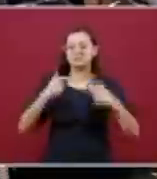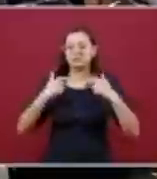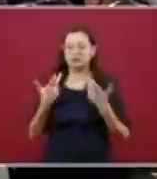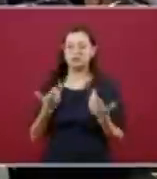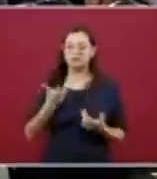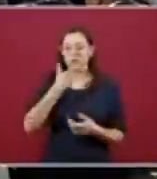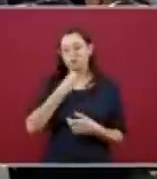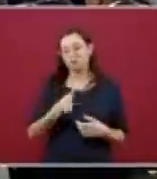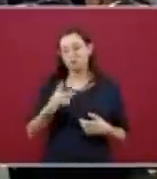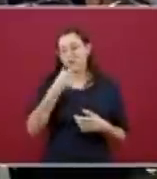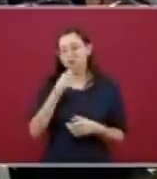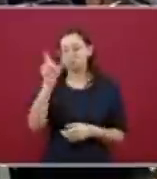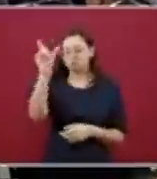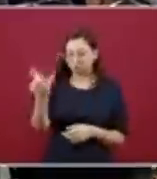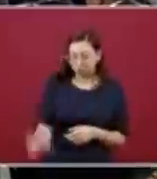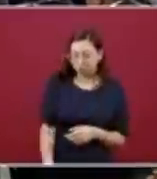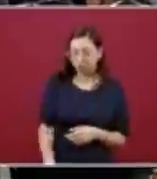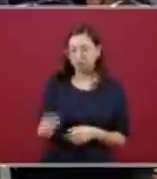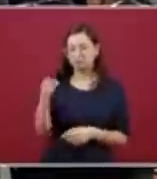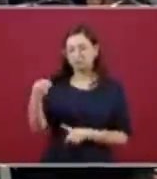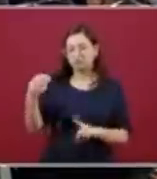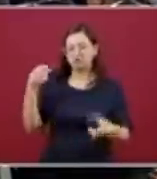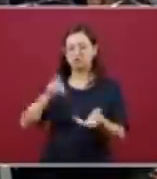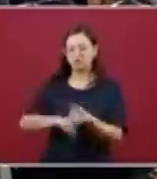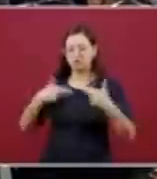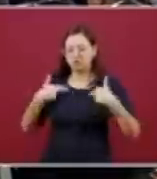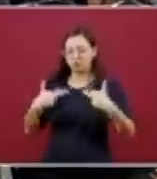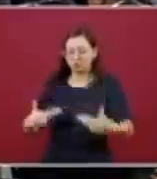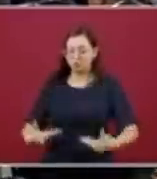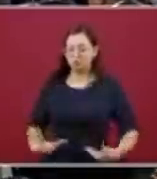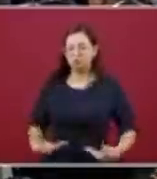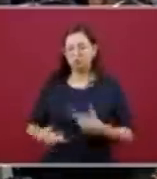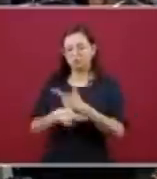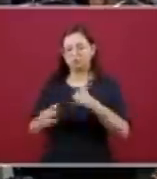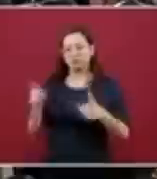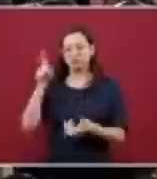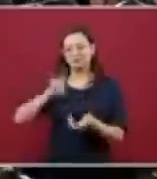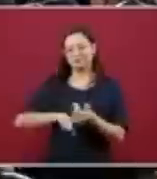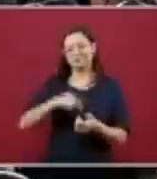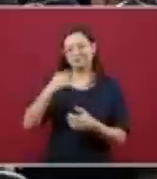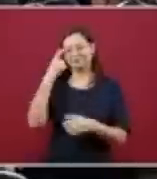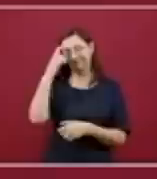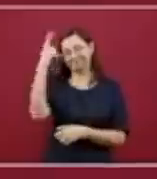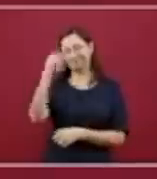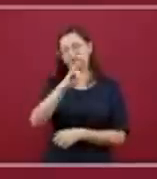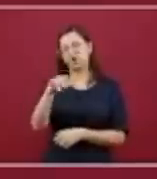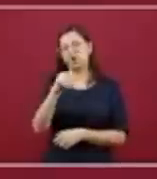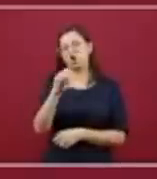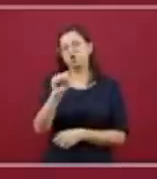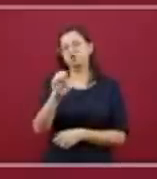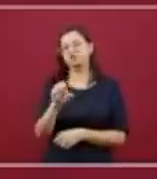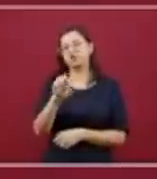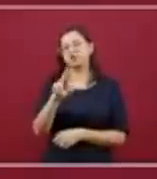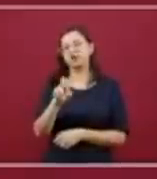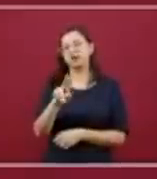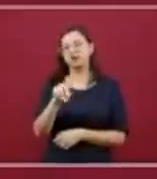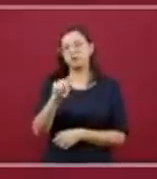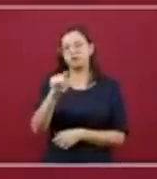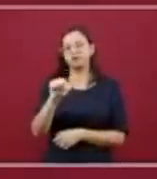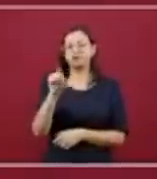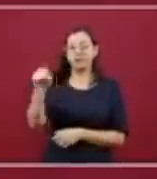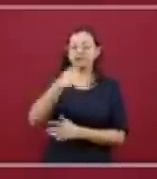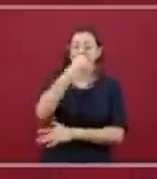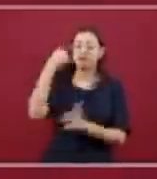la desenajenación del propio ser humano. José Revueltas. El cierre del plenal de las